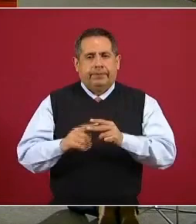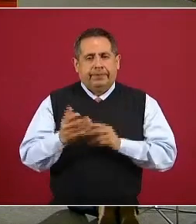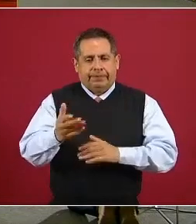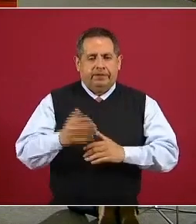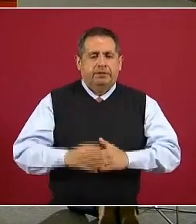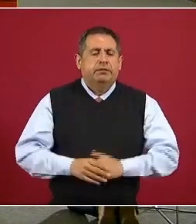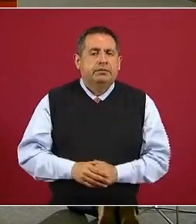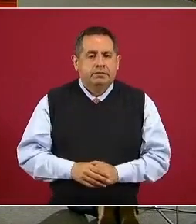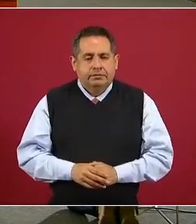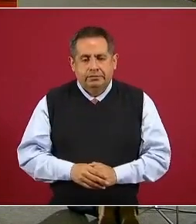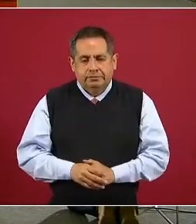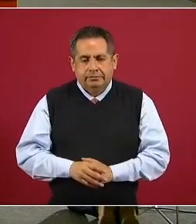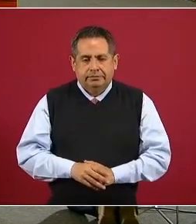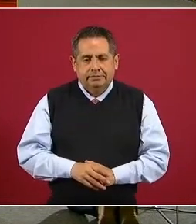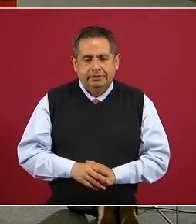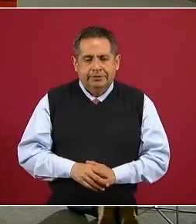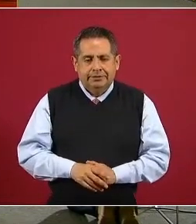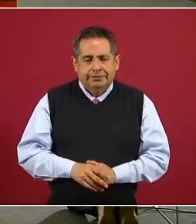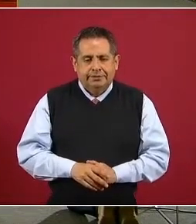ahora. Por favor.